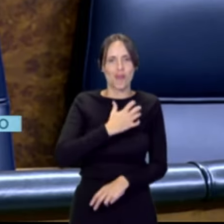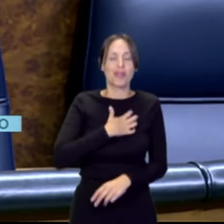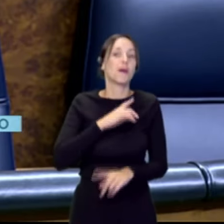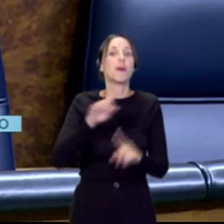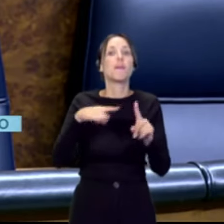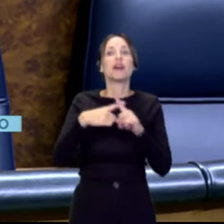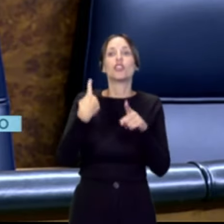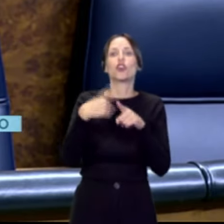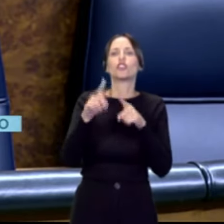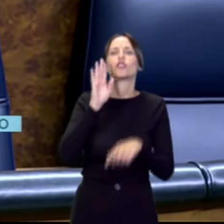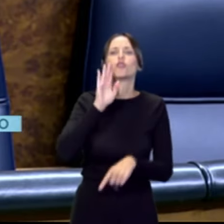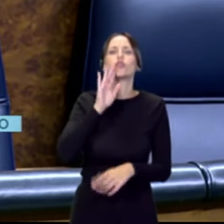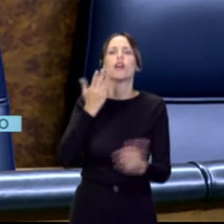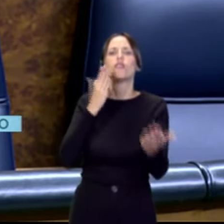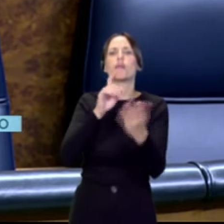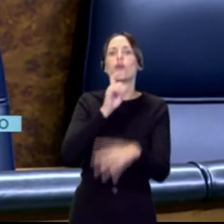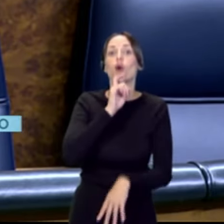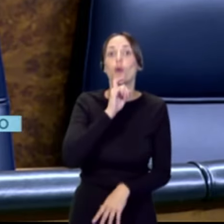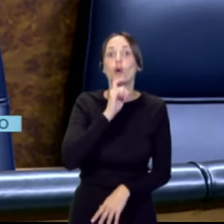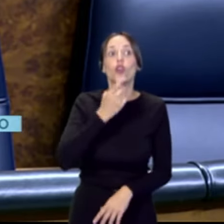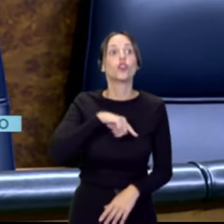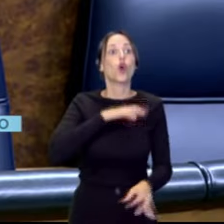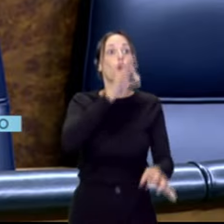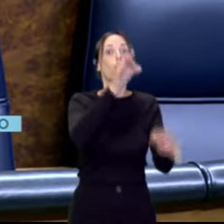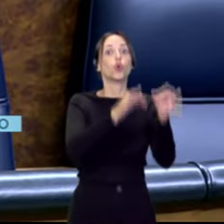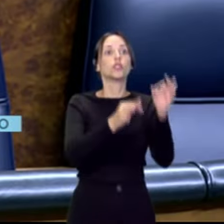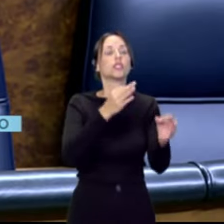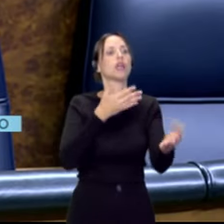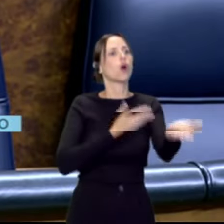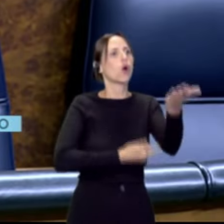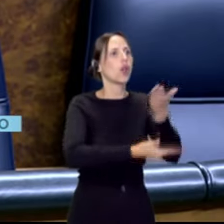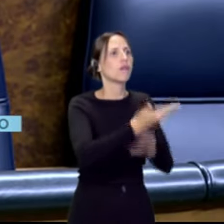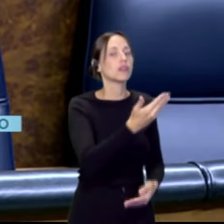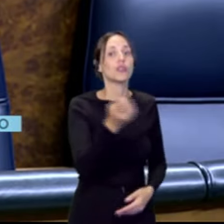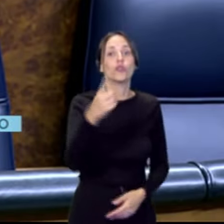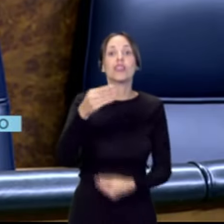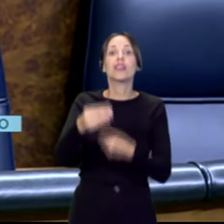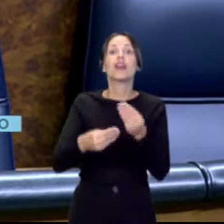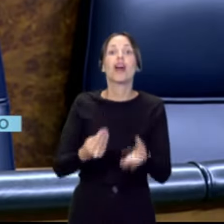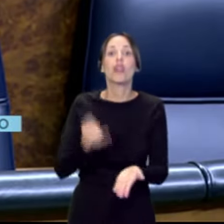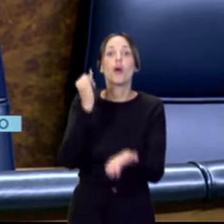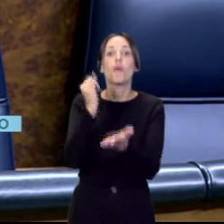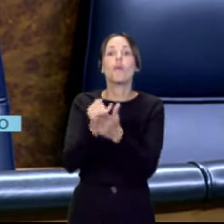irregularidades? Nosotros colaborando con la justicia y ustedes destruyendo pruebas. Gracias.